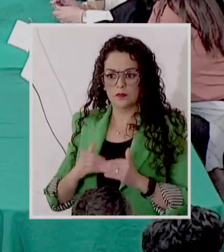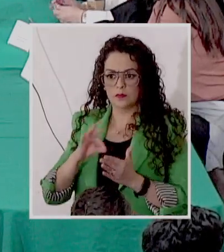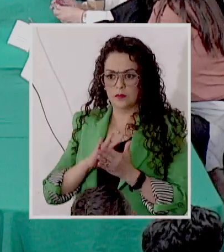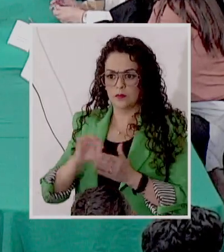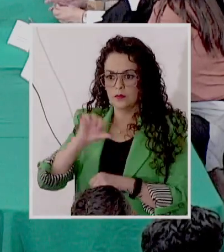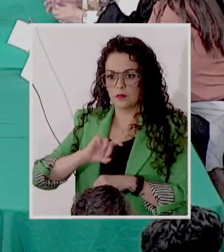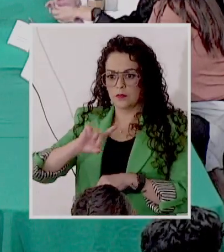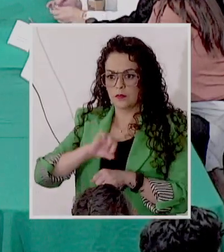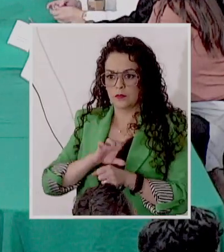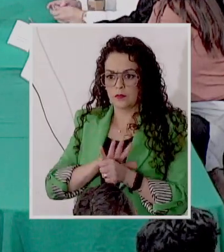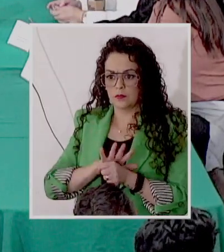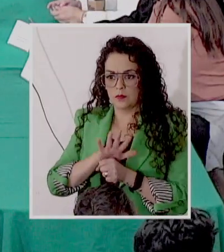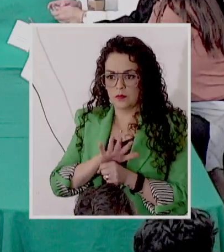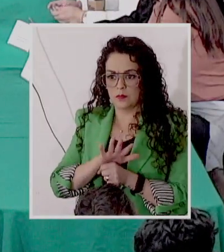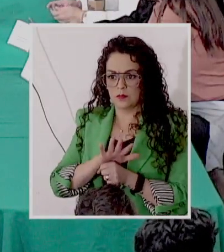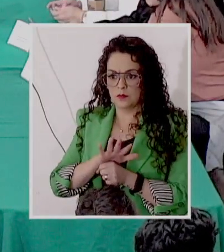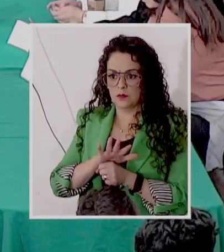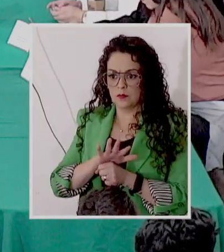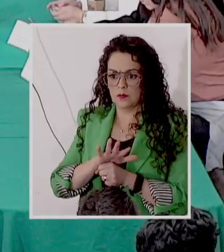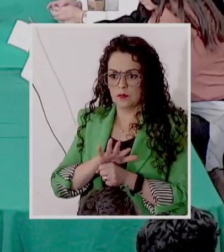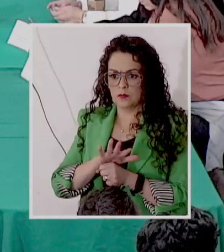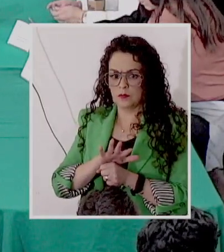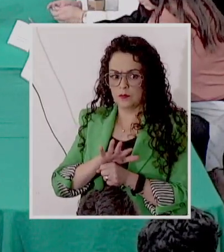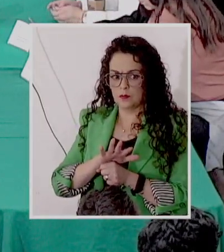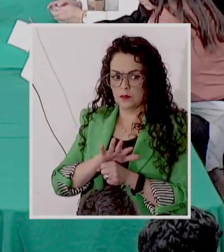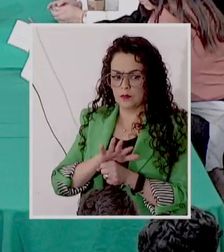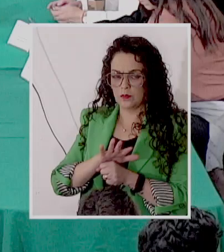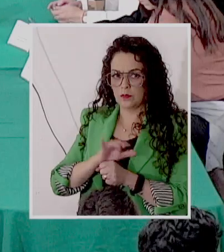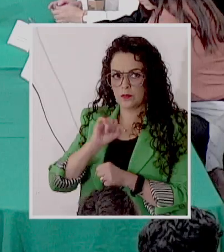orden del día es la aprobación del acuerdo